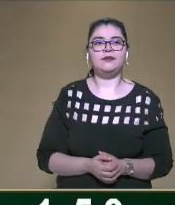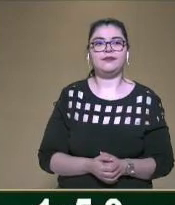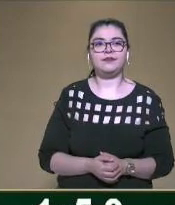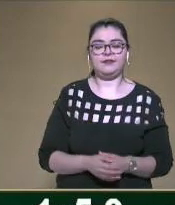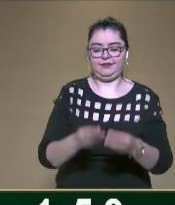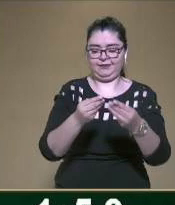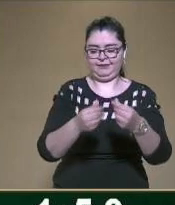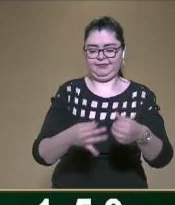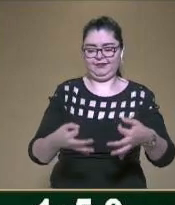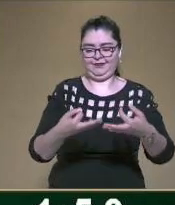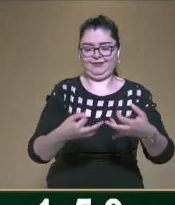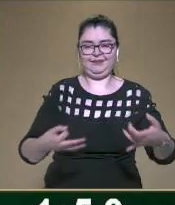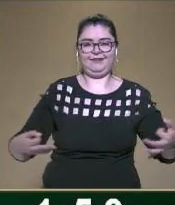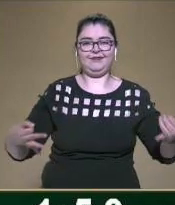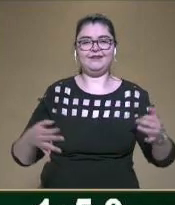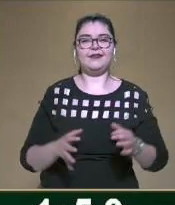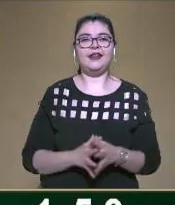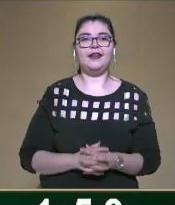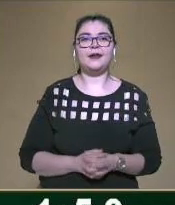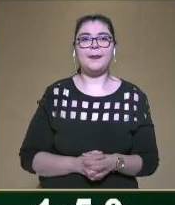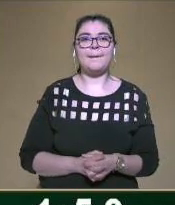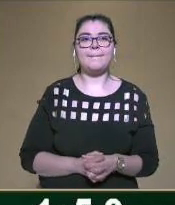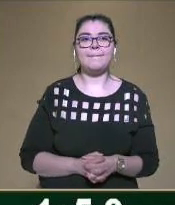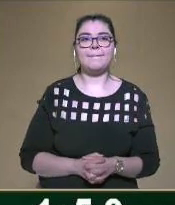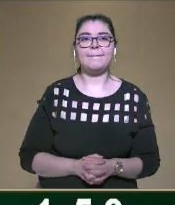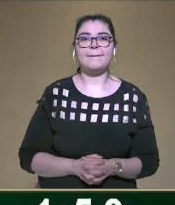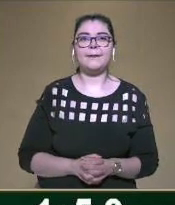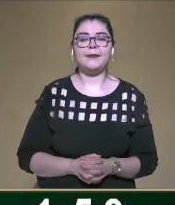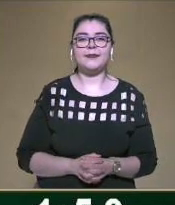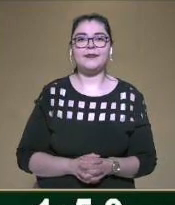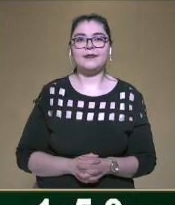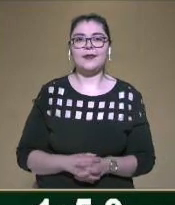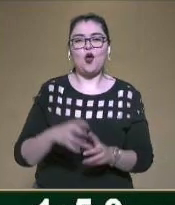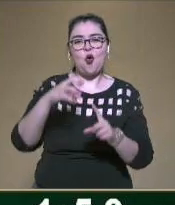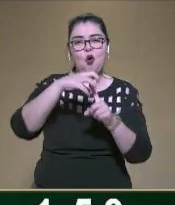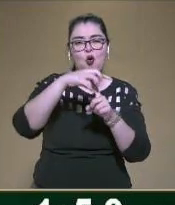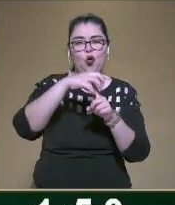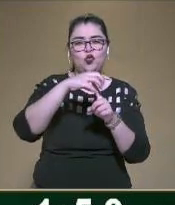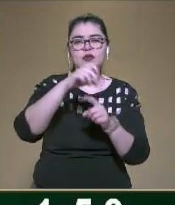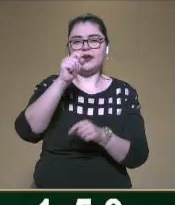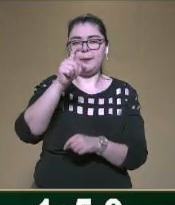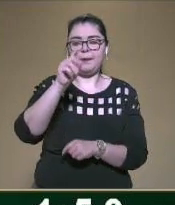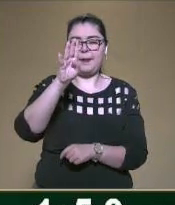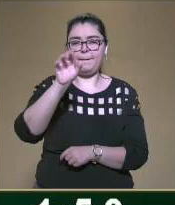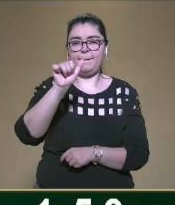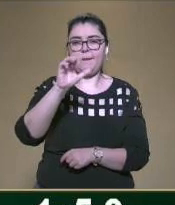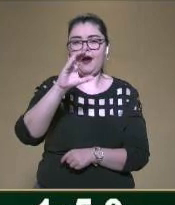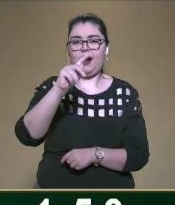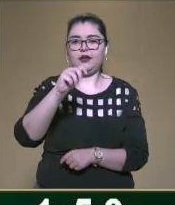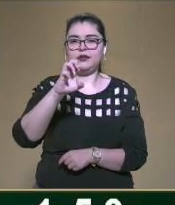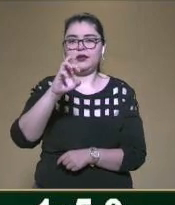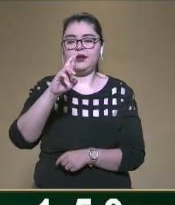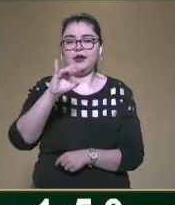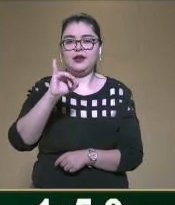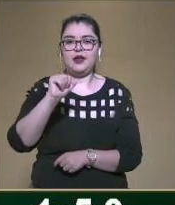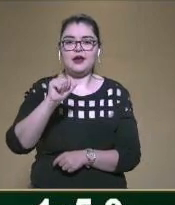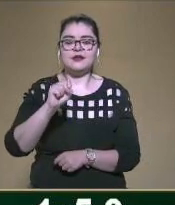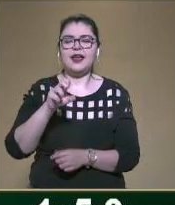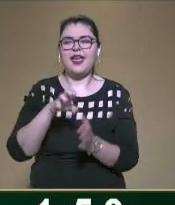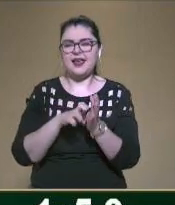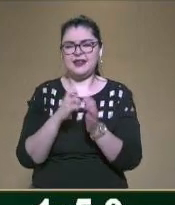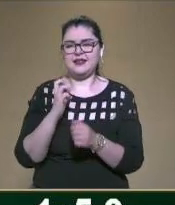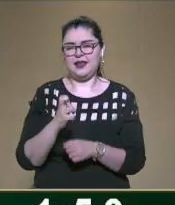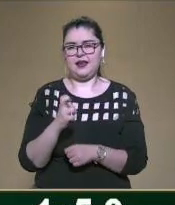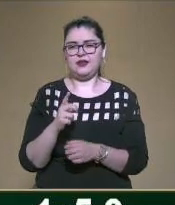Los descomponedores. Que vendrían siendo los hongos y las bacterias. Este es un ejemplo de una cadena alimentaria. En